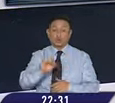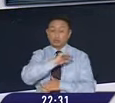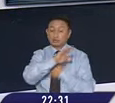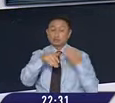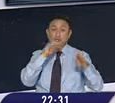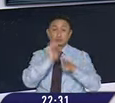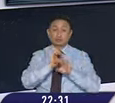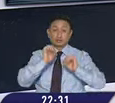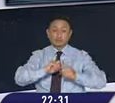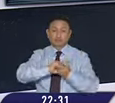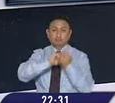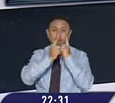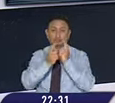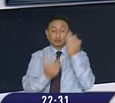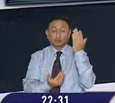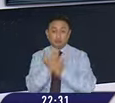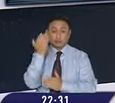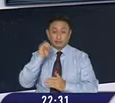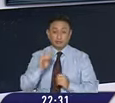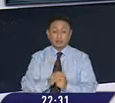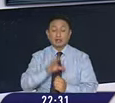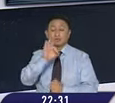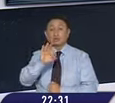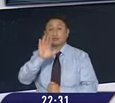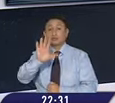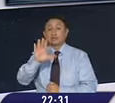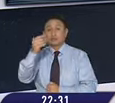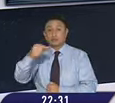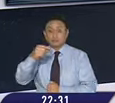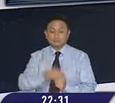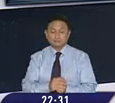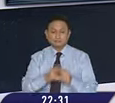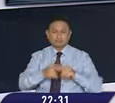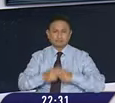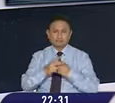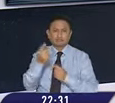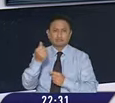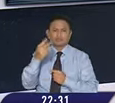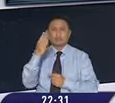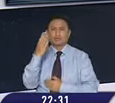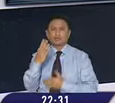nacional le reemplaza la Super Premium 95, que arranca con un precio de